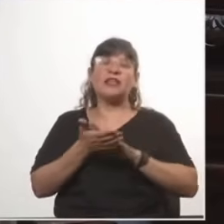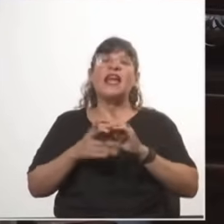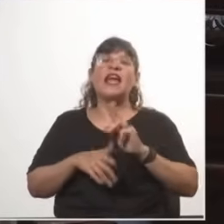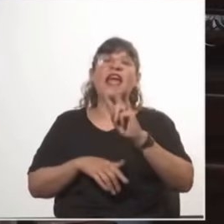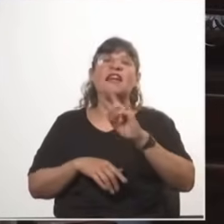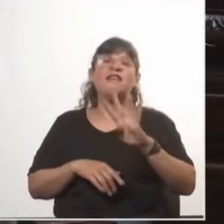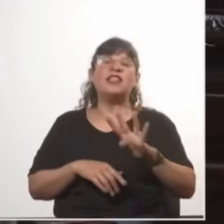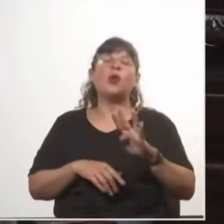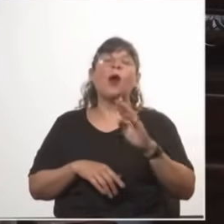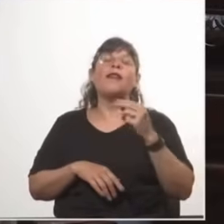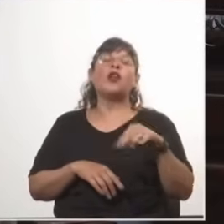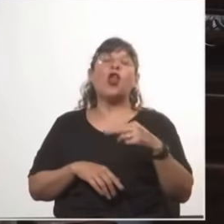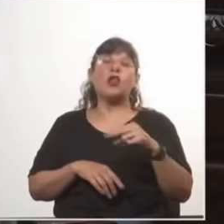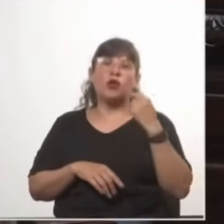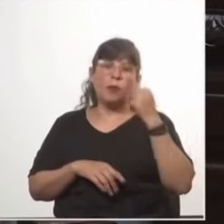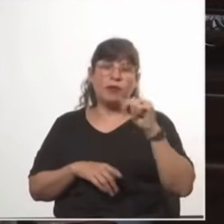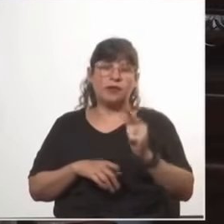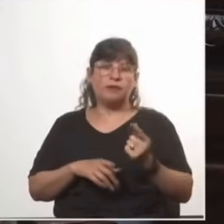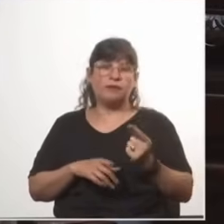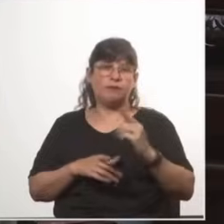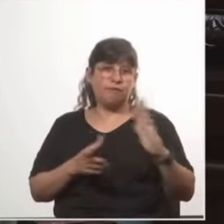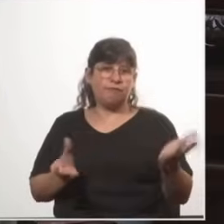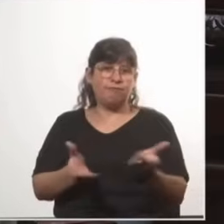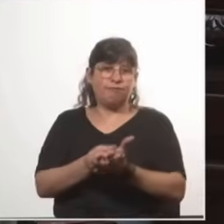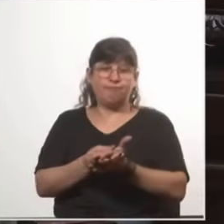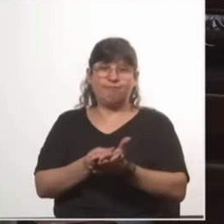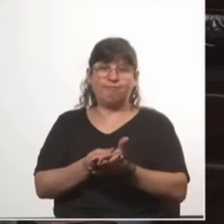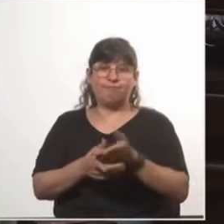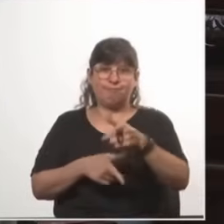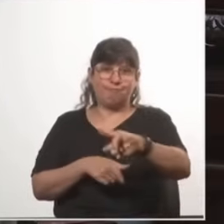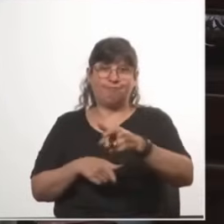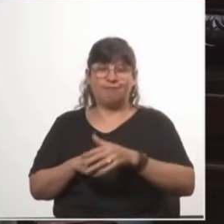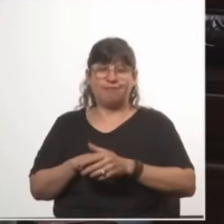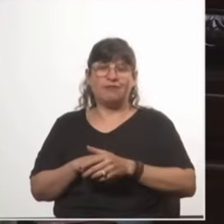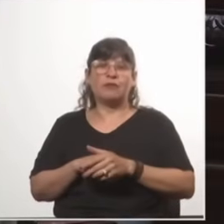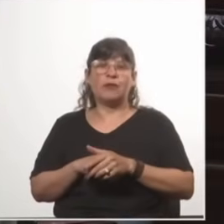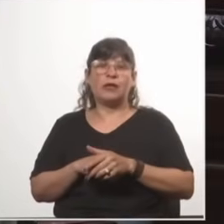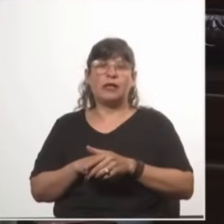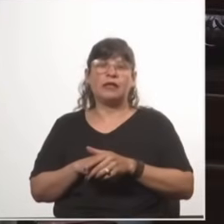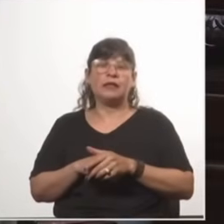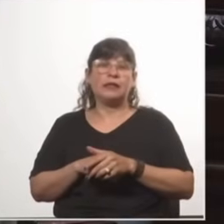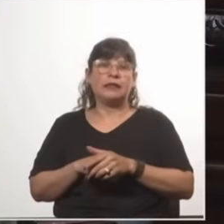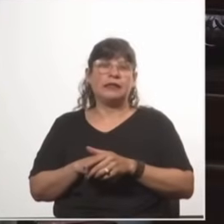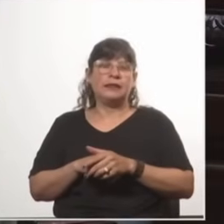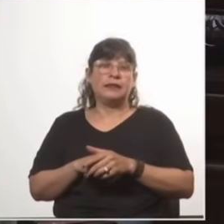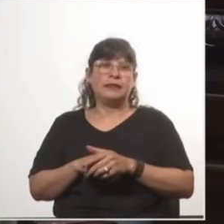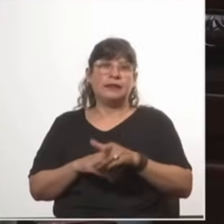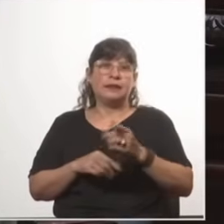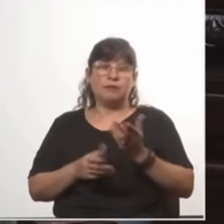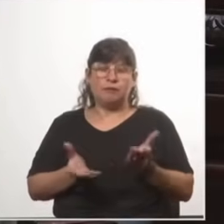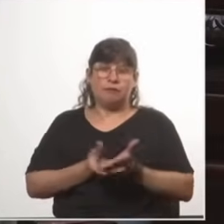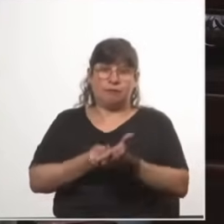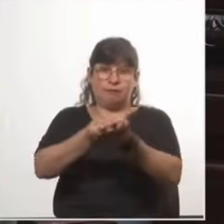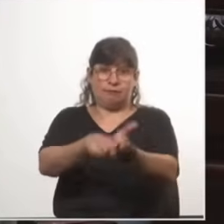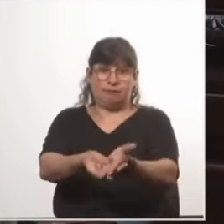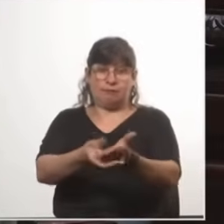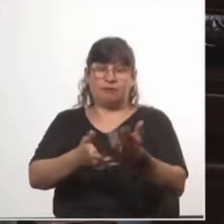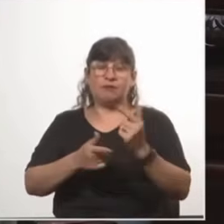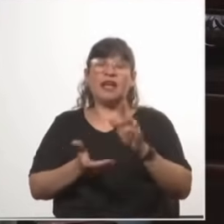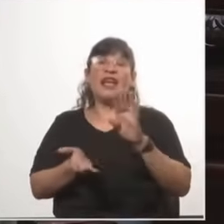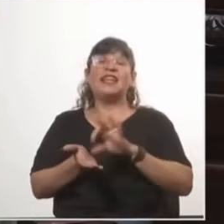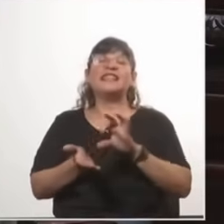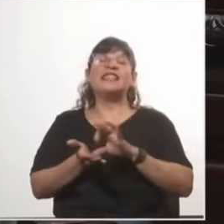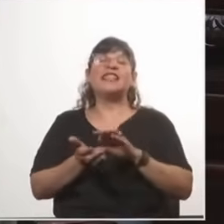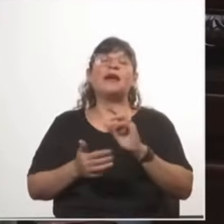noviembre, se integraron al expediente, se consignó su entrega en el sistema